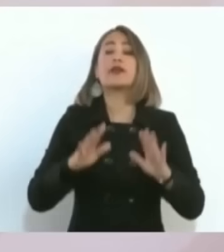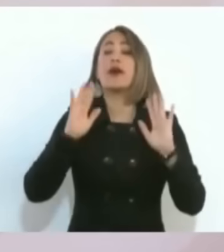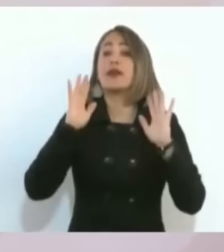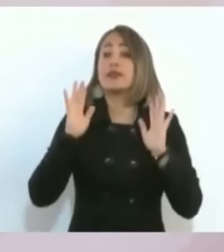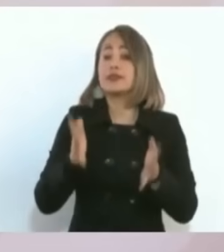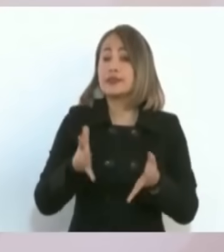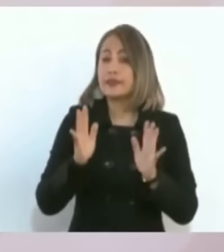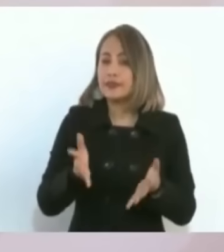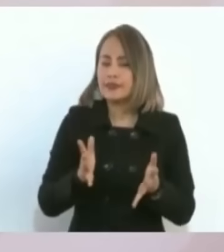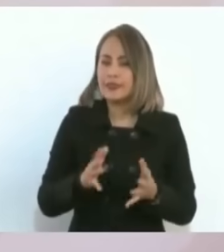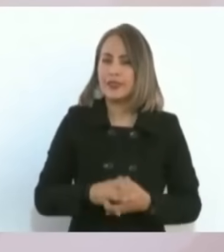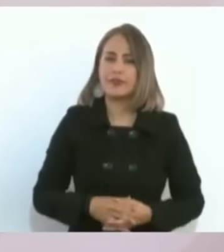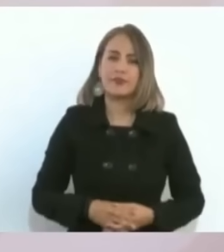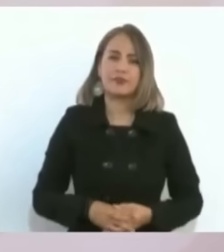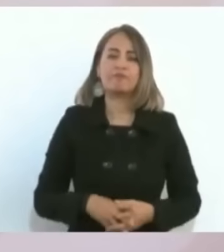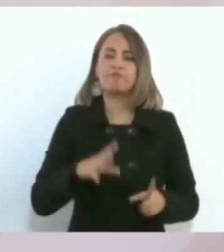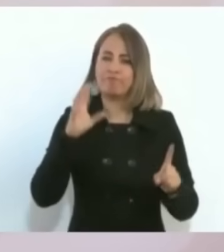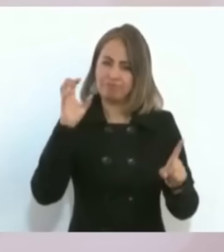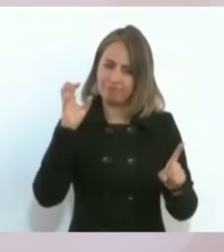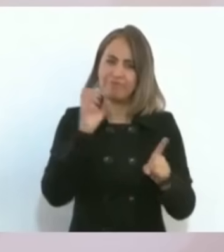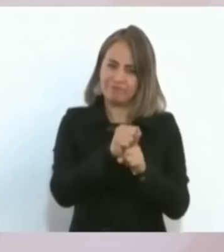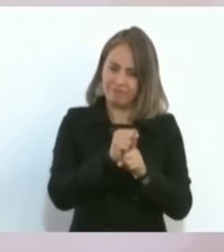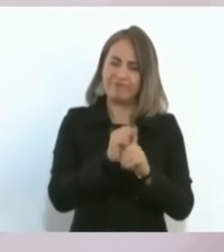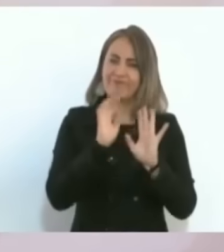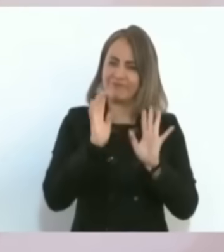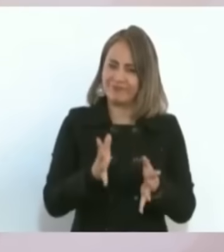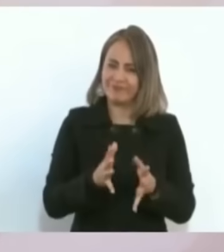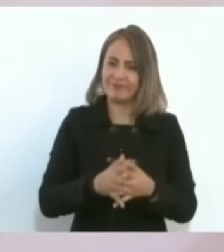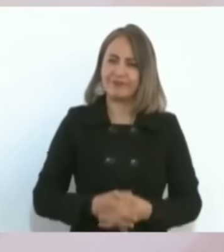logramos, porque